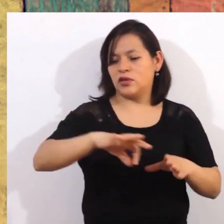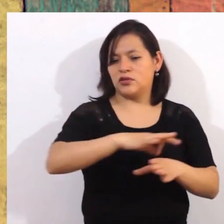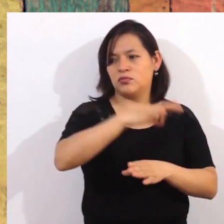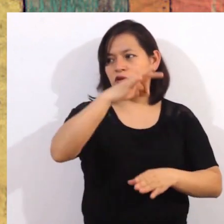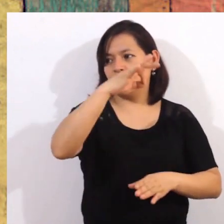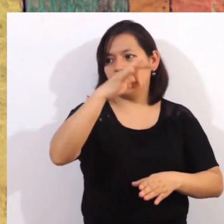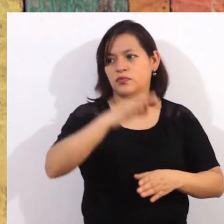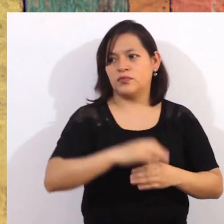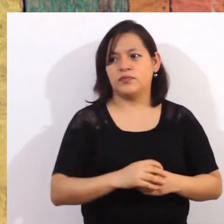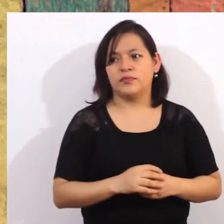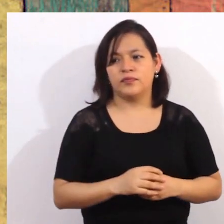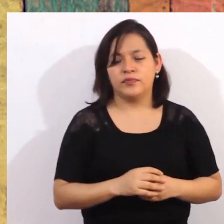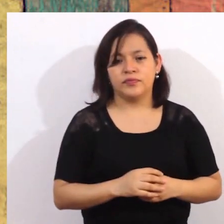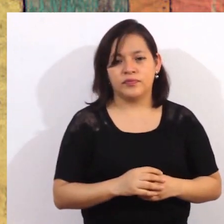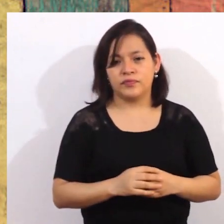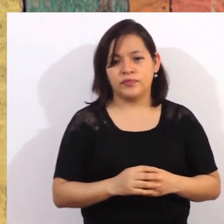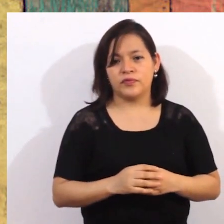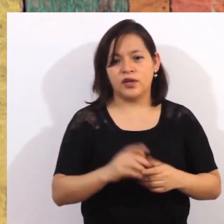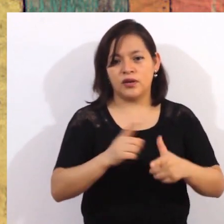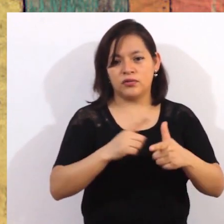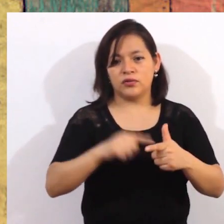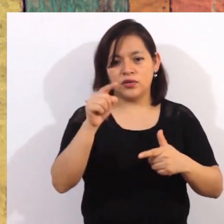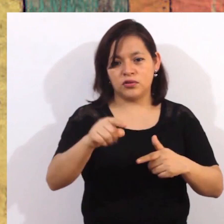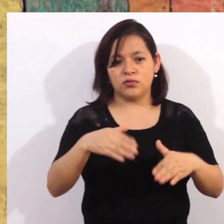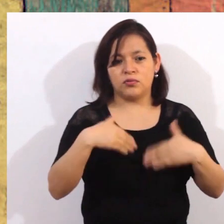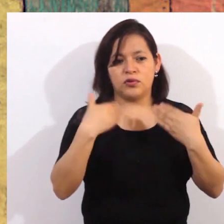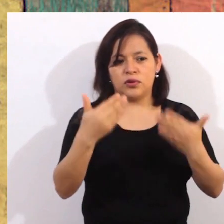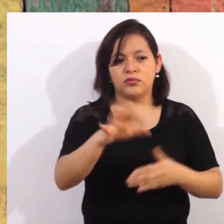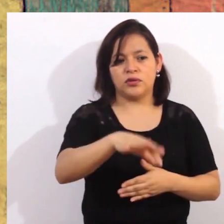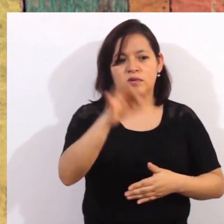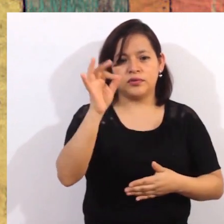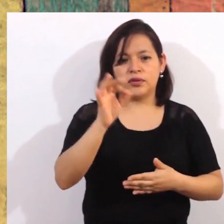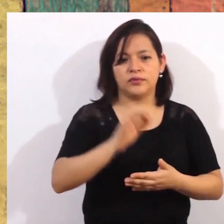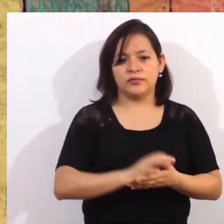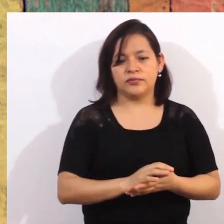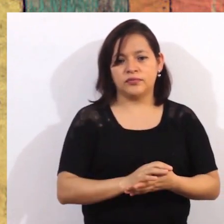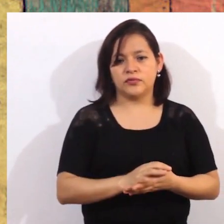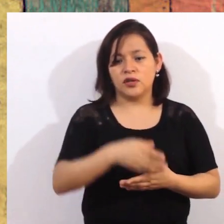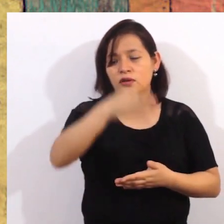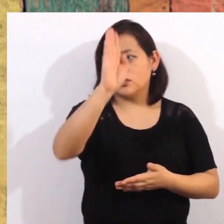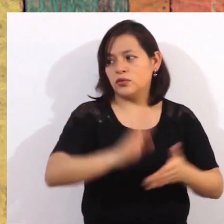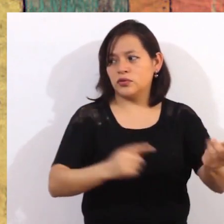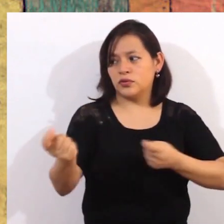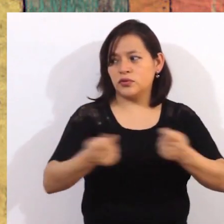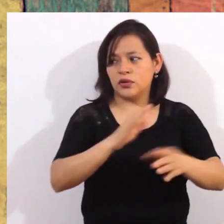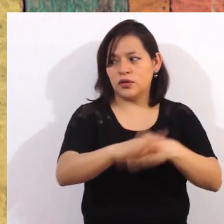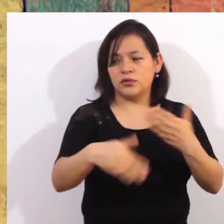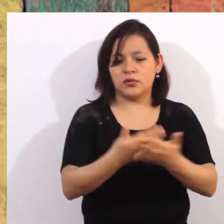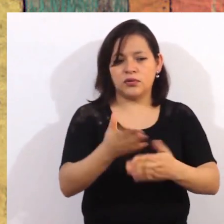espíritu. Mi querido hermano y amigo, esto es lo que podemos encontrar. Dios controla todos los